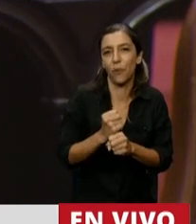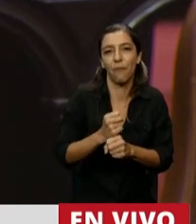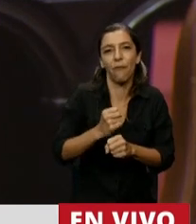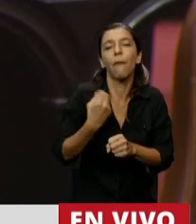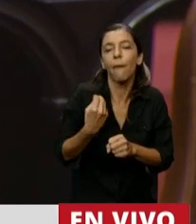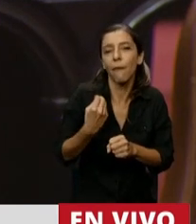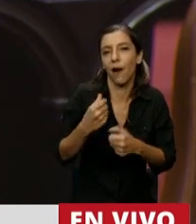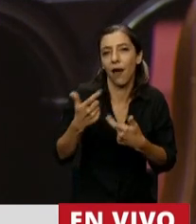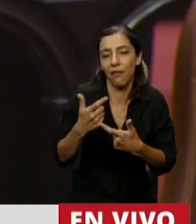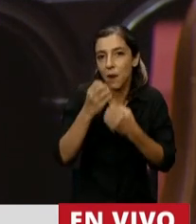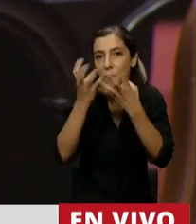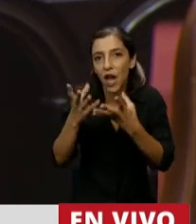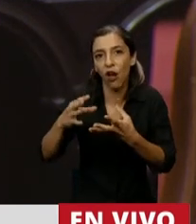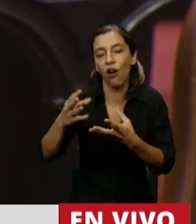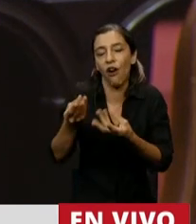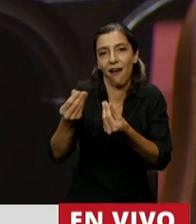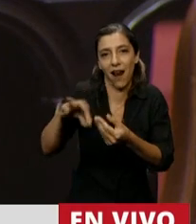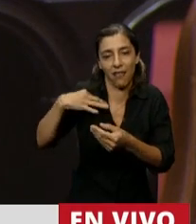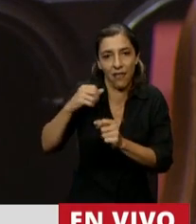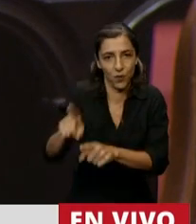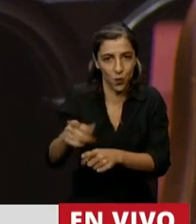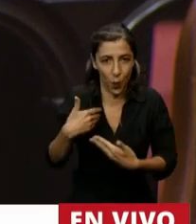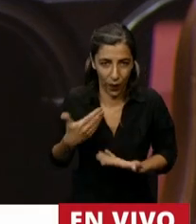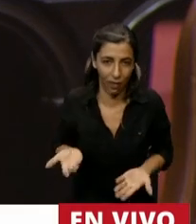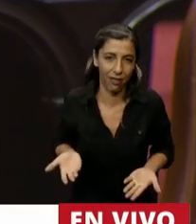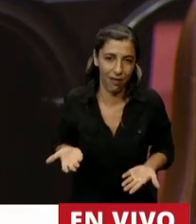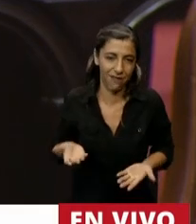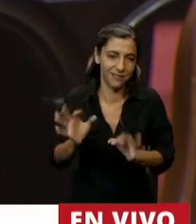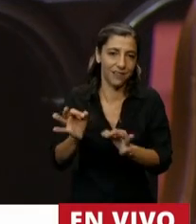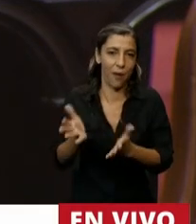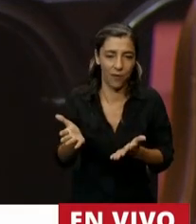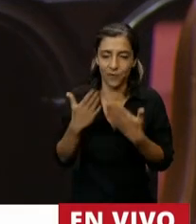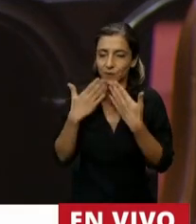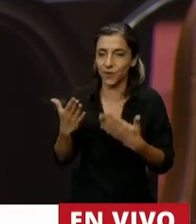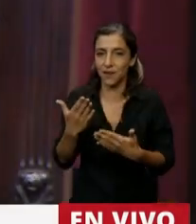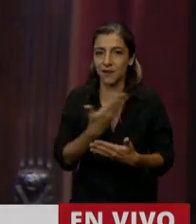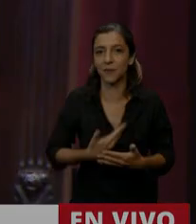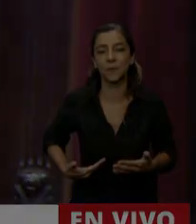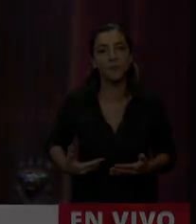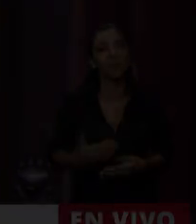y mejorarle la vida a nuestros abuelos. Muchas gracias, señor presidente. Muchas gracias, diputado Soria.